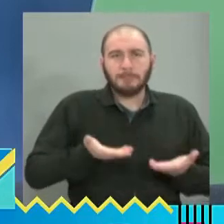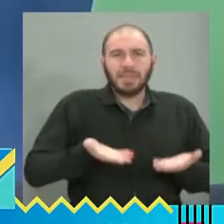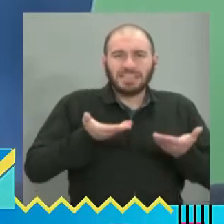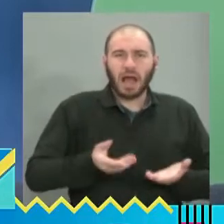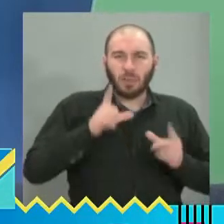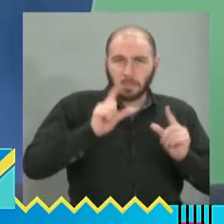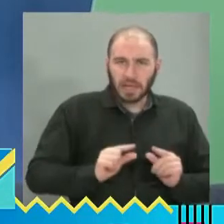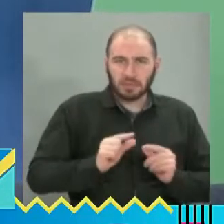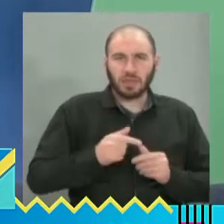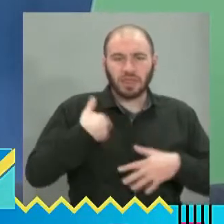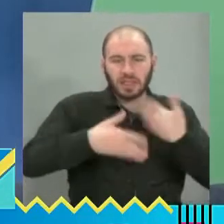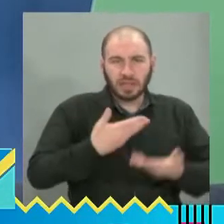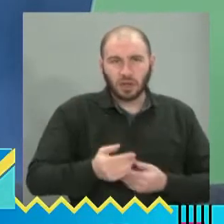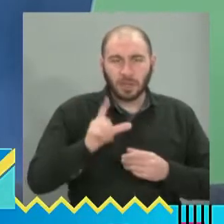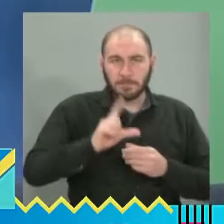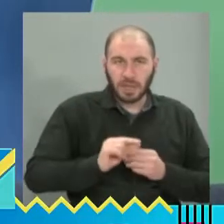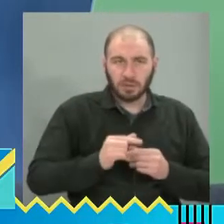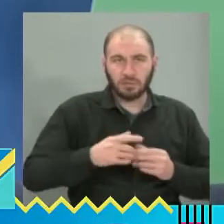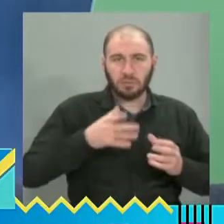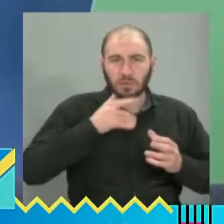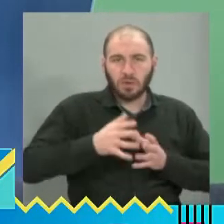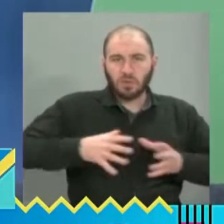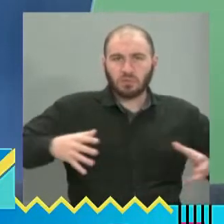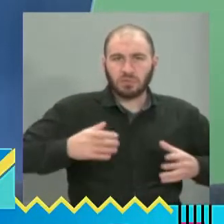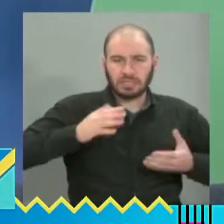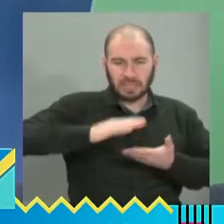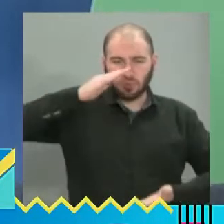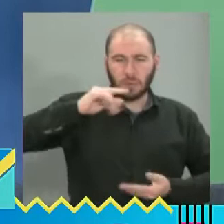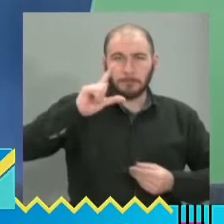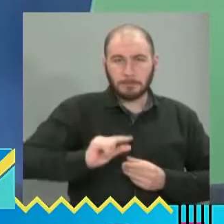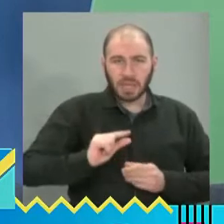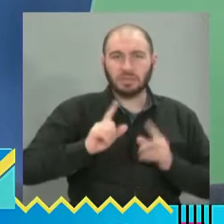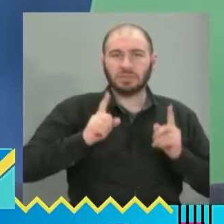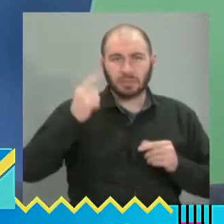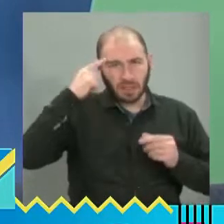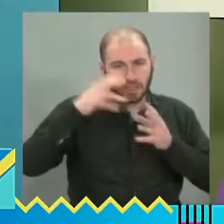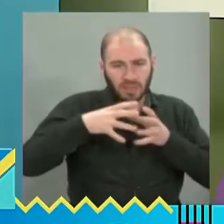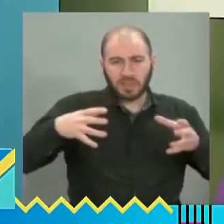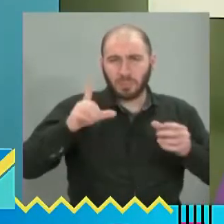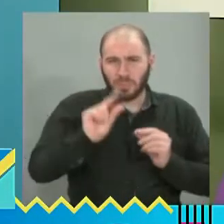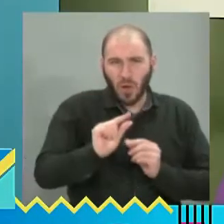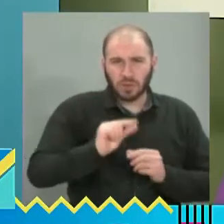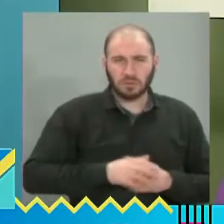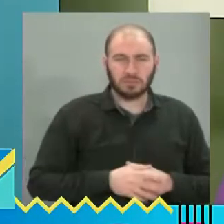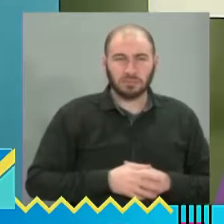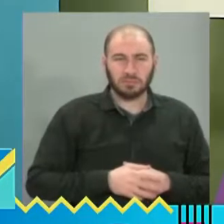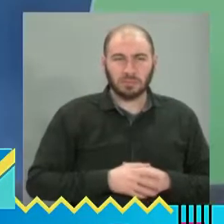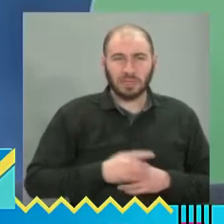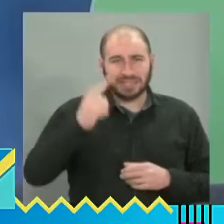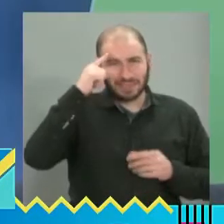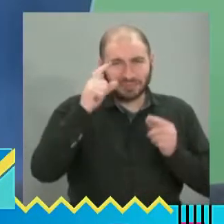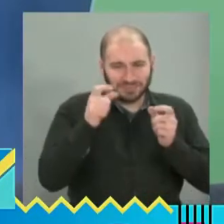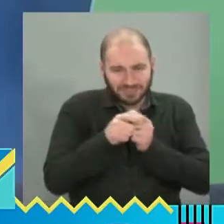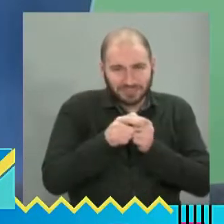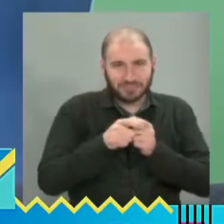nacer, menor desarrollo pondoestatural, es decir, su estatura, y menor desarrollo cráneoencefálico, menor el tamaño de su